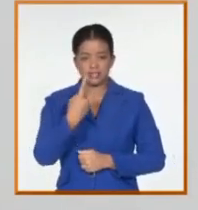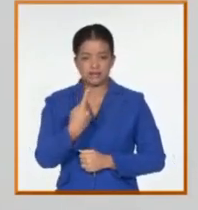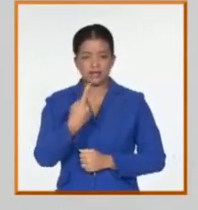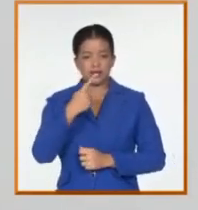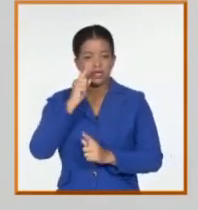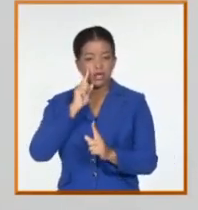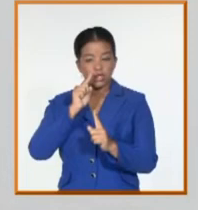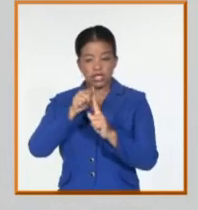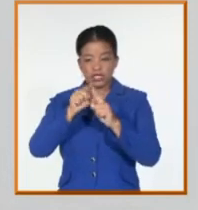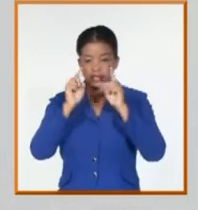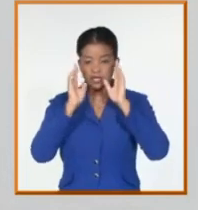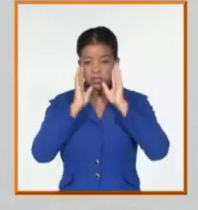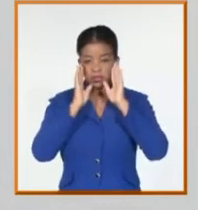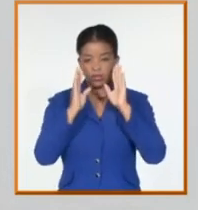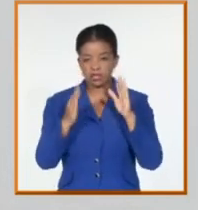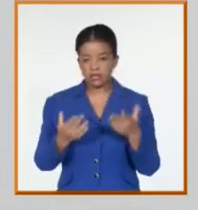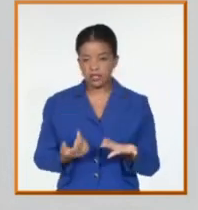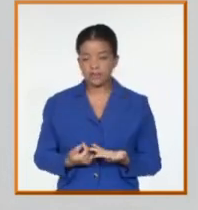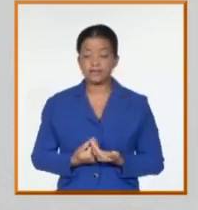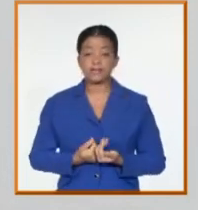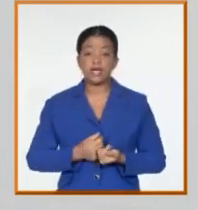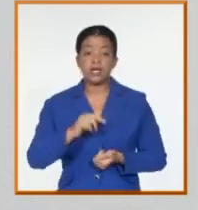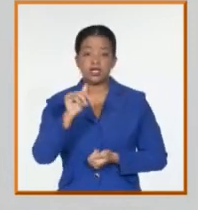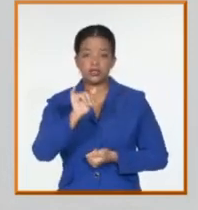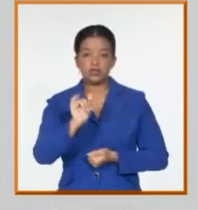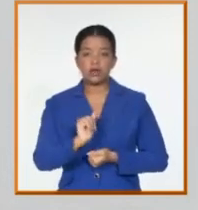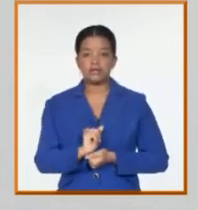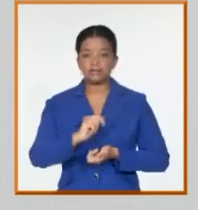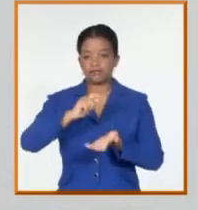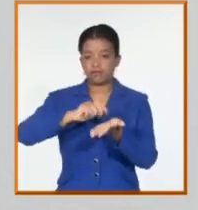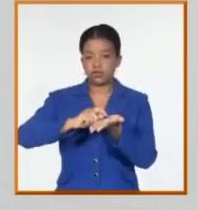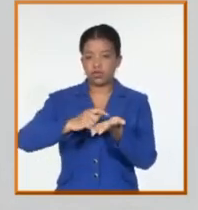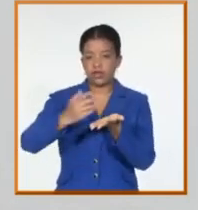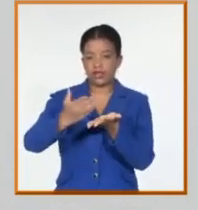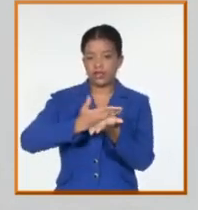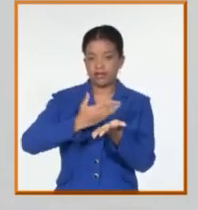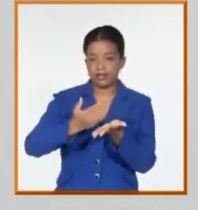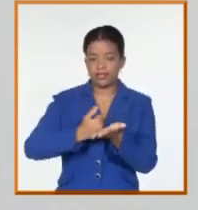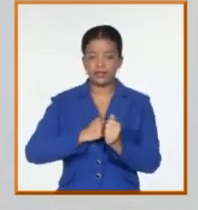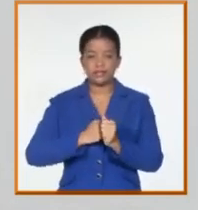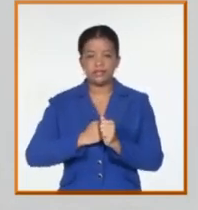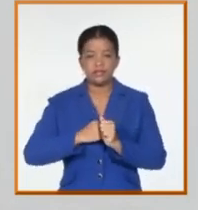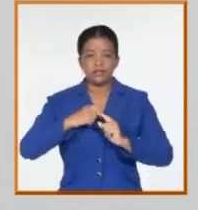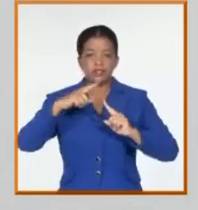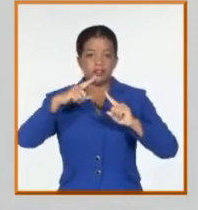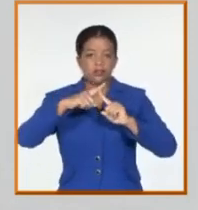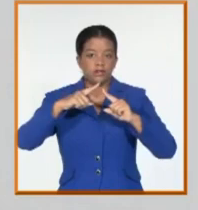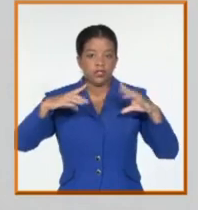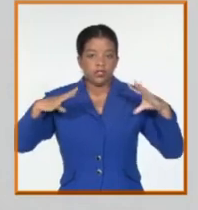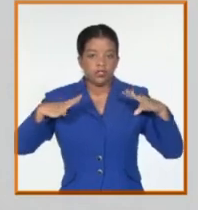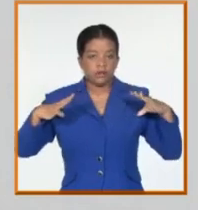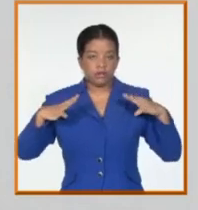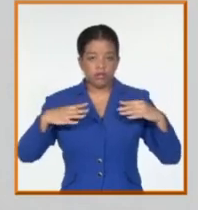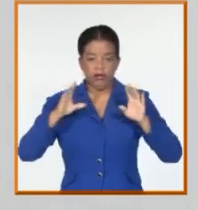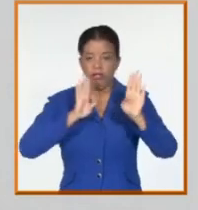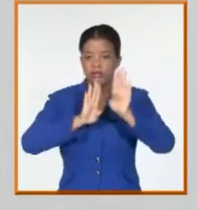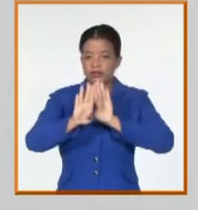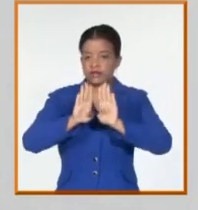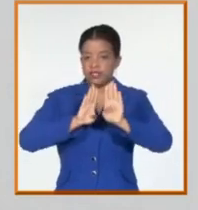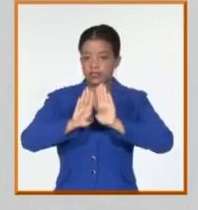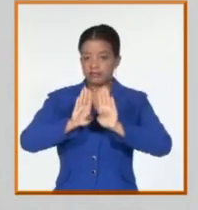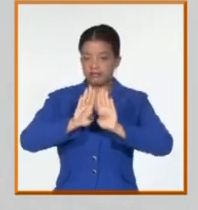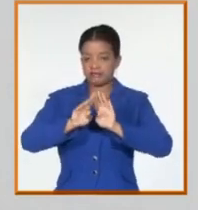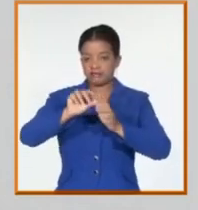tema por supuesto de la canasta familiar nómada las cadenas de turismo digase tienda trd y